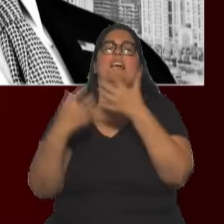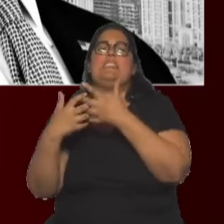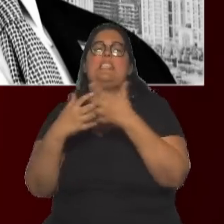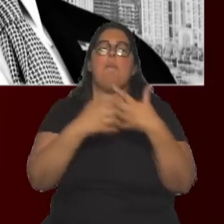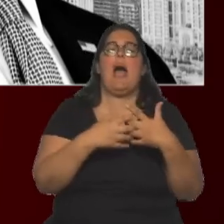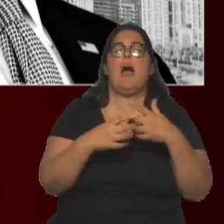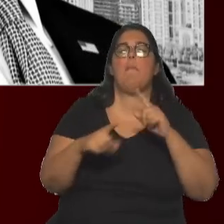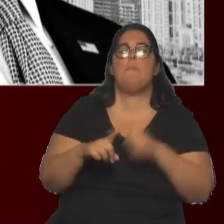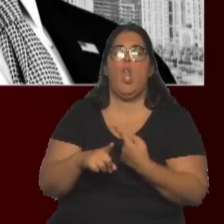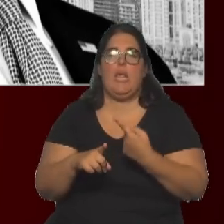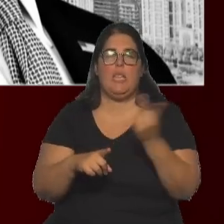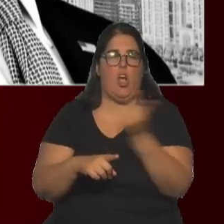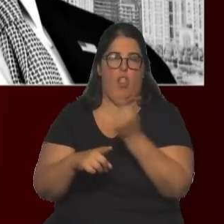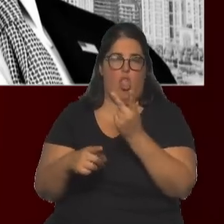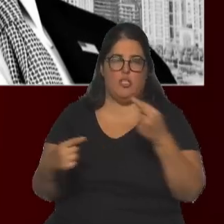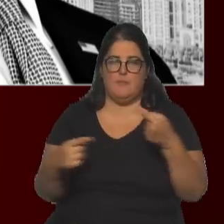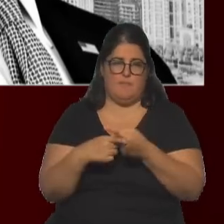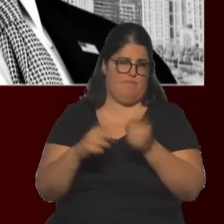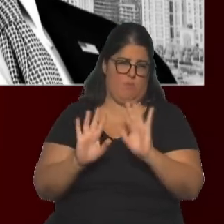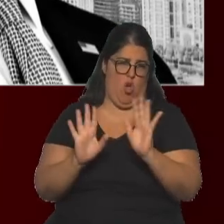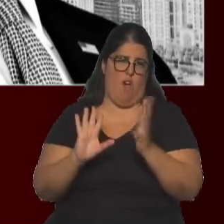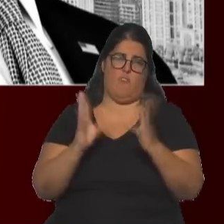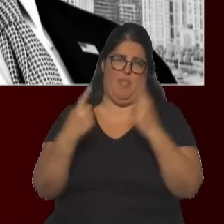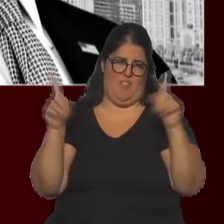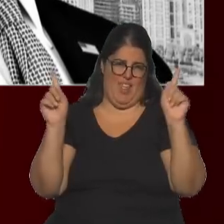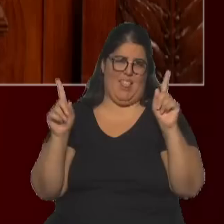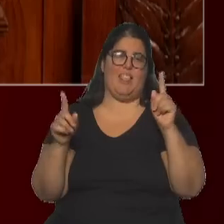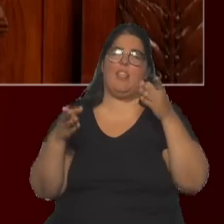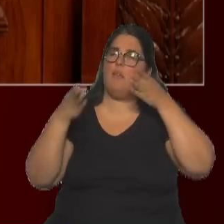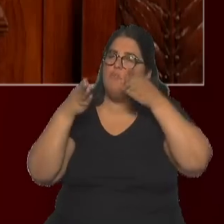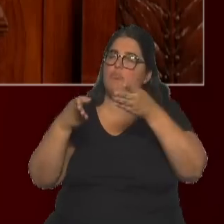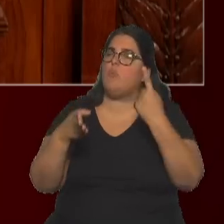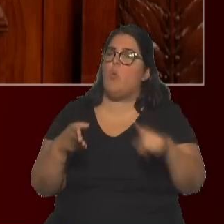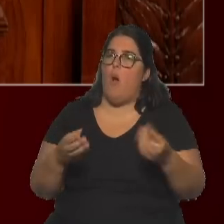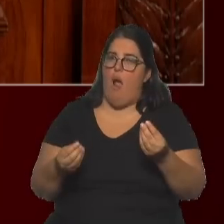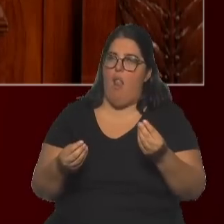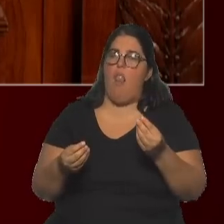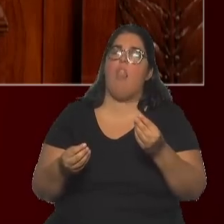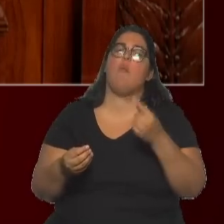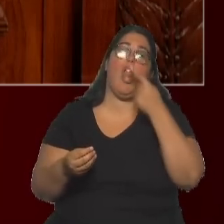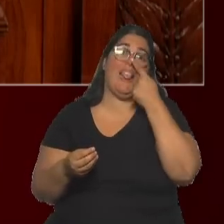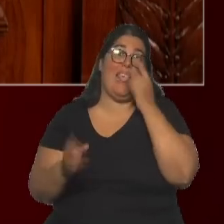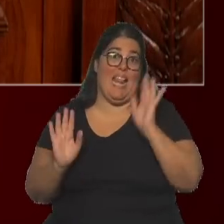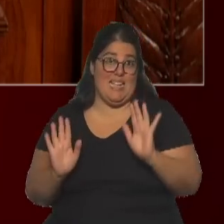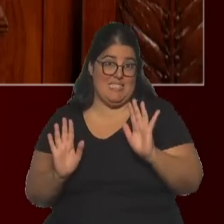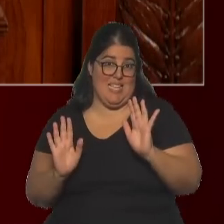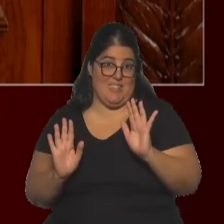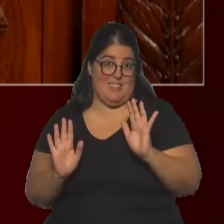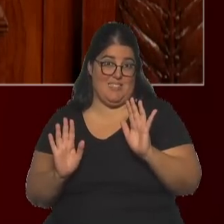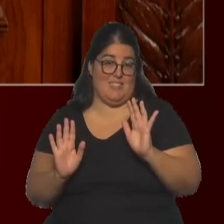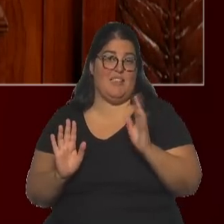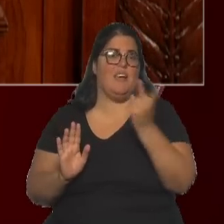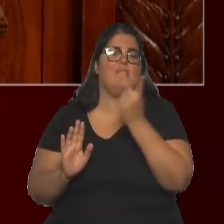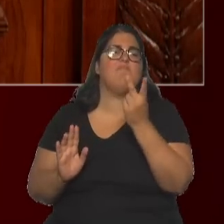políticos, entre ambos actores, sino más bien el énfasis fue puesto en los intereses que acercan,